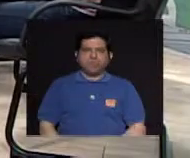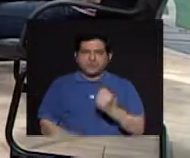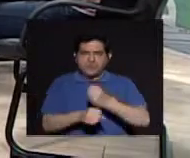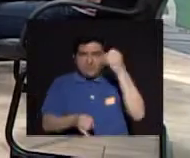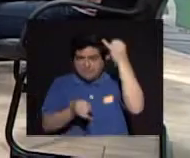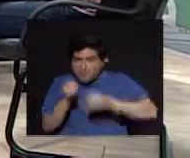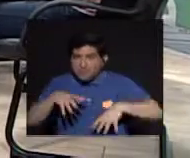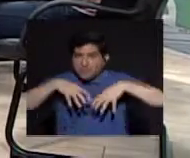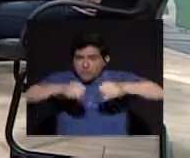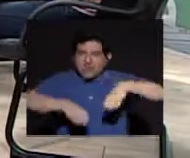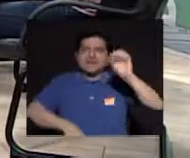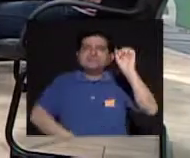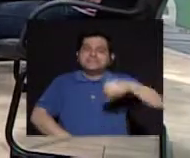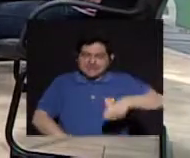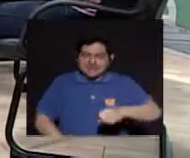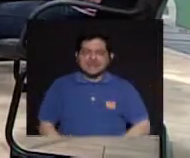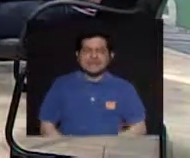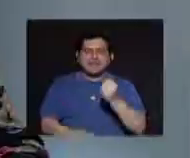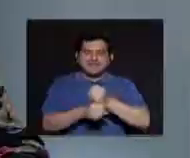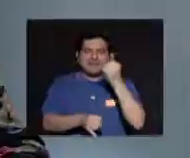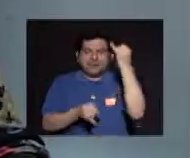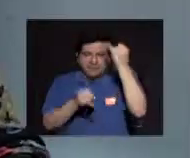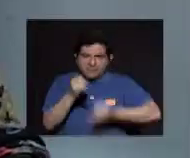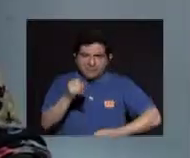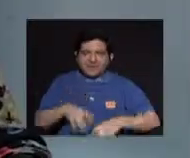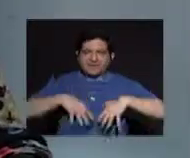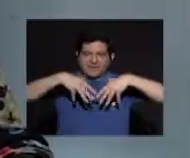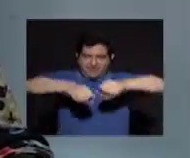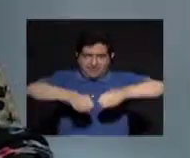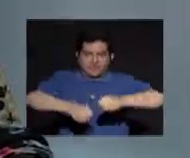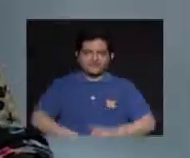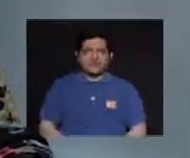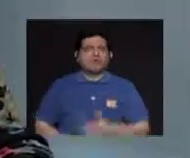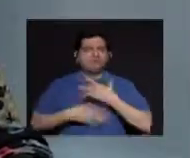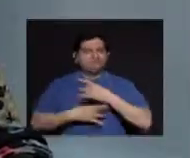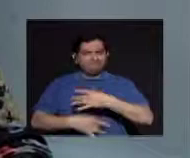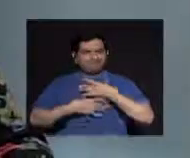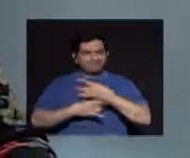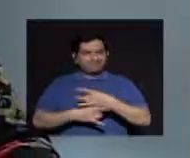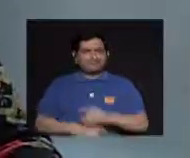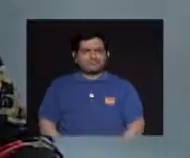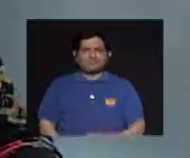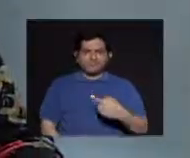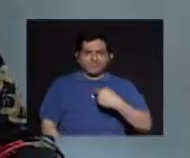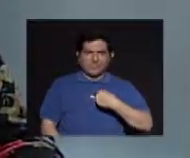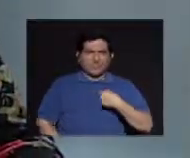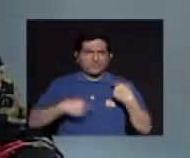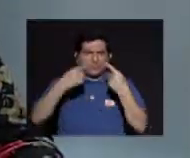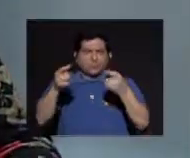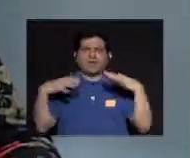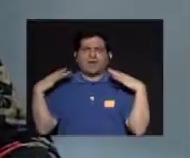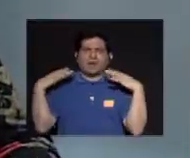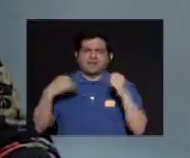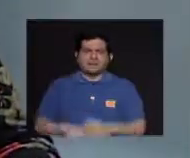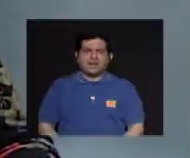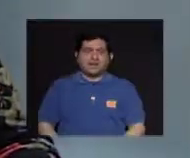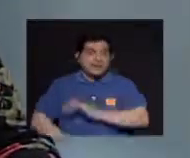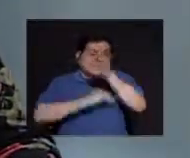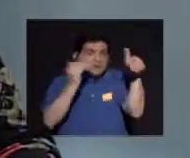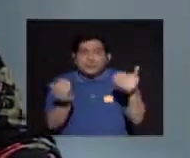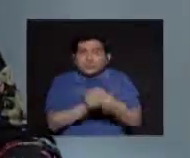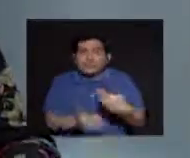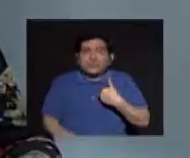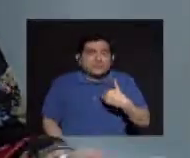graduarnos, ¿verdad? Como el trabajo final de graduación. Sí, este fue nuestro trabajo final de graduación y bueno, algo muy interesante es que cuando uno se va a Los